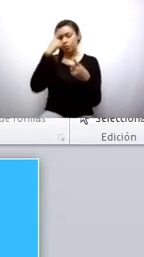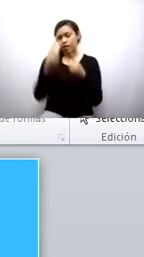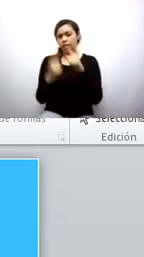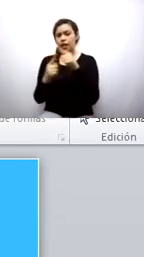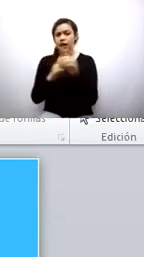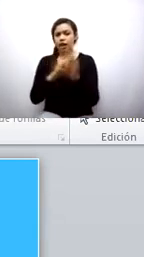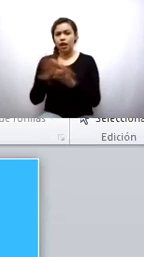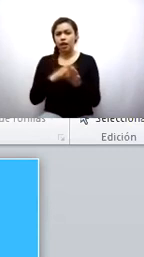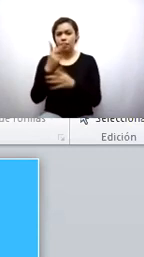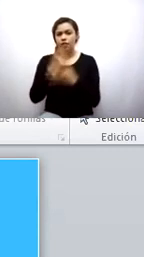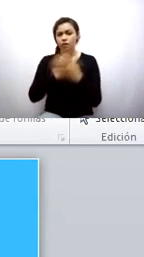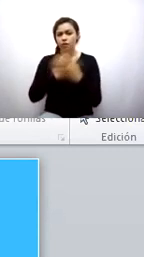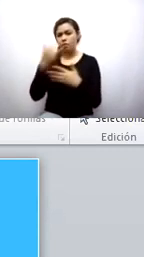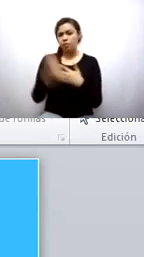proyectos,